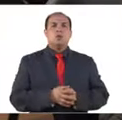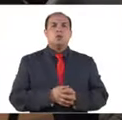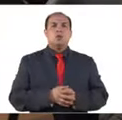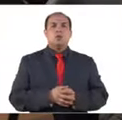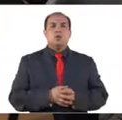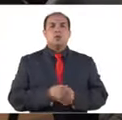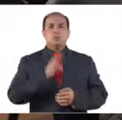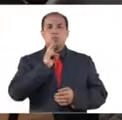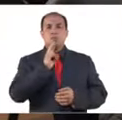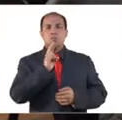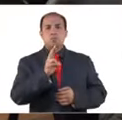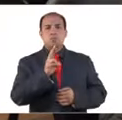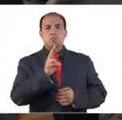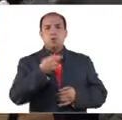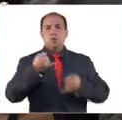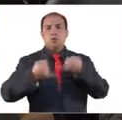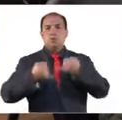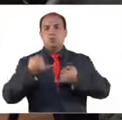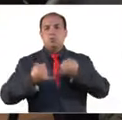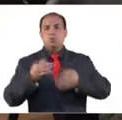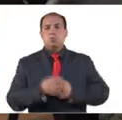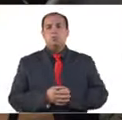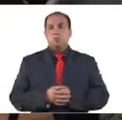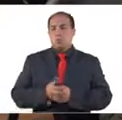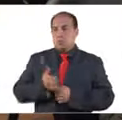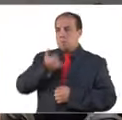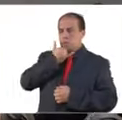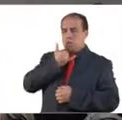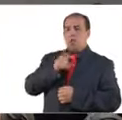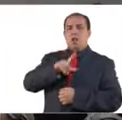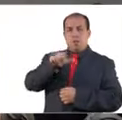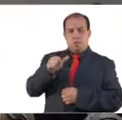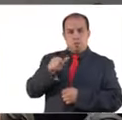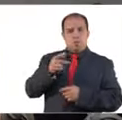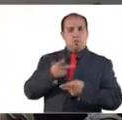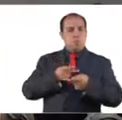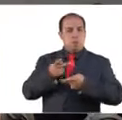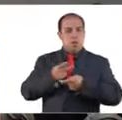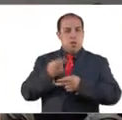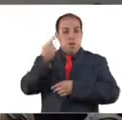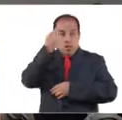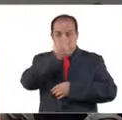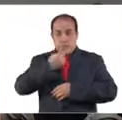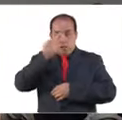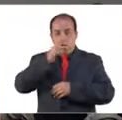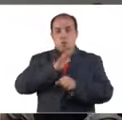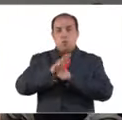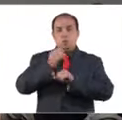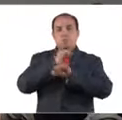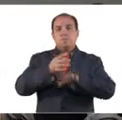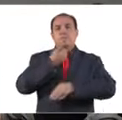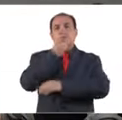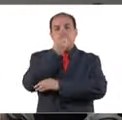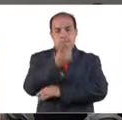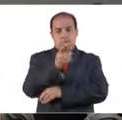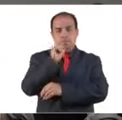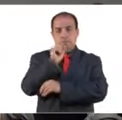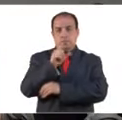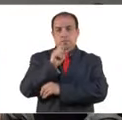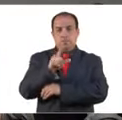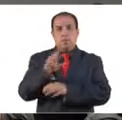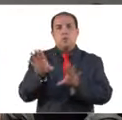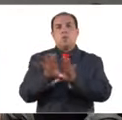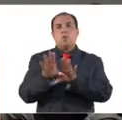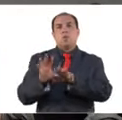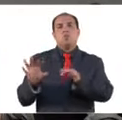resolución? ¿Perdón? ¿Ya cuándo podríamos hablar ya si quieren, de una? Lo preparamos bien para ver exactamente qué podemos informar y también pues cómo estaban